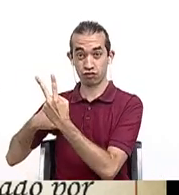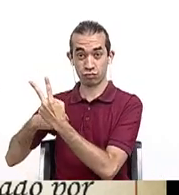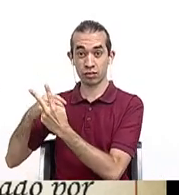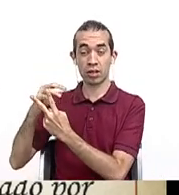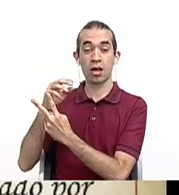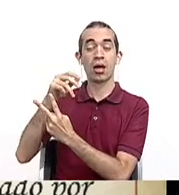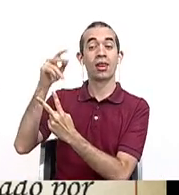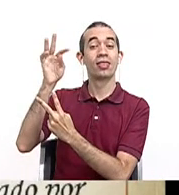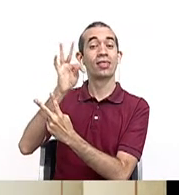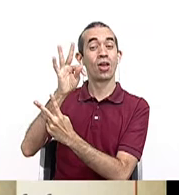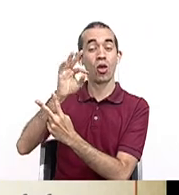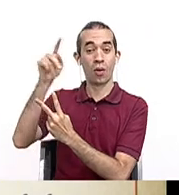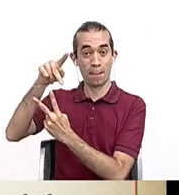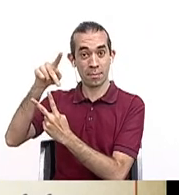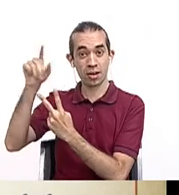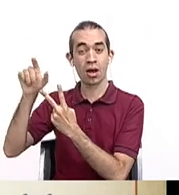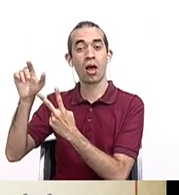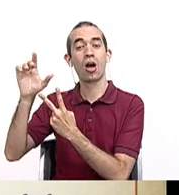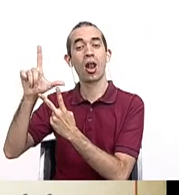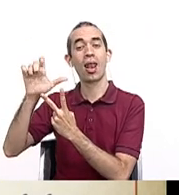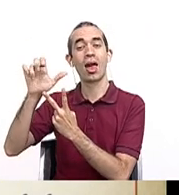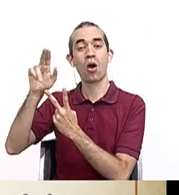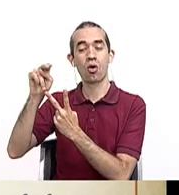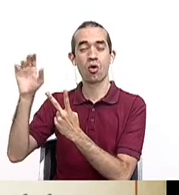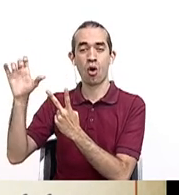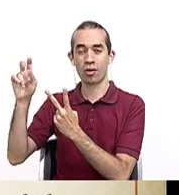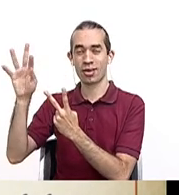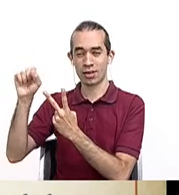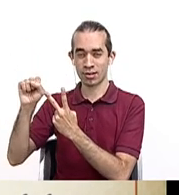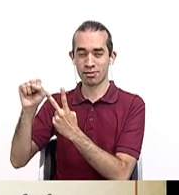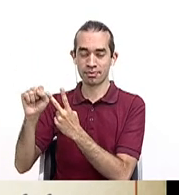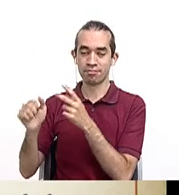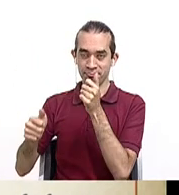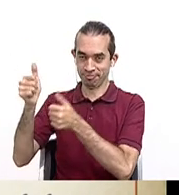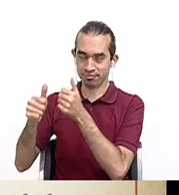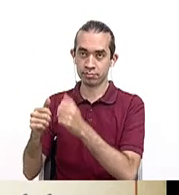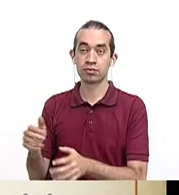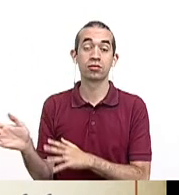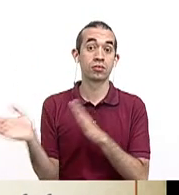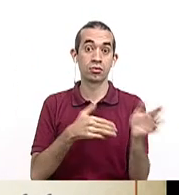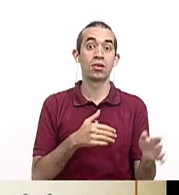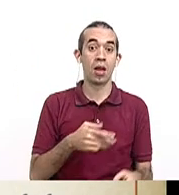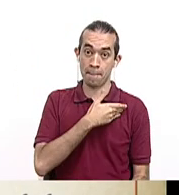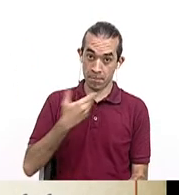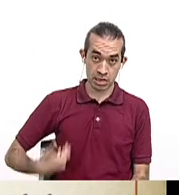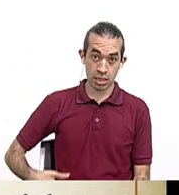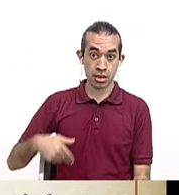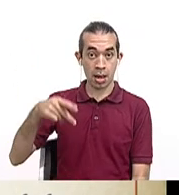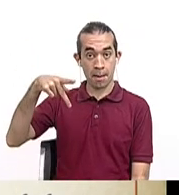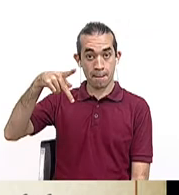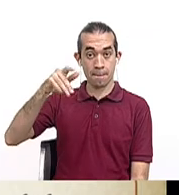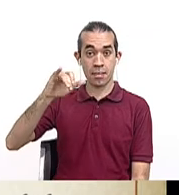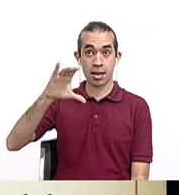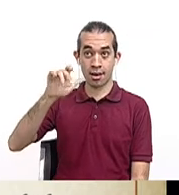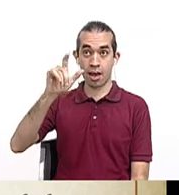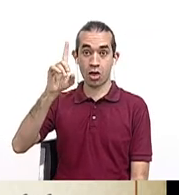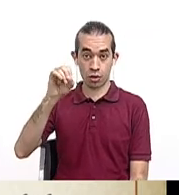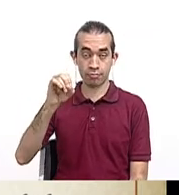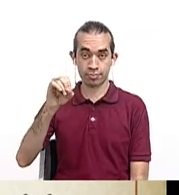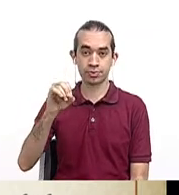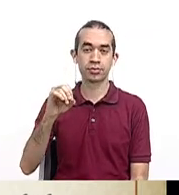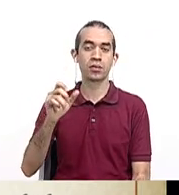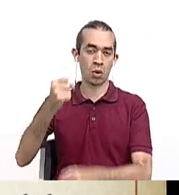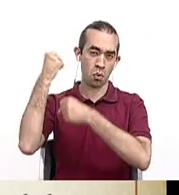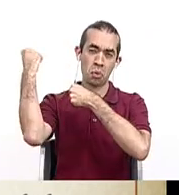y fuerzas de oposición picado enfrentaría una dura huelga que en estudios sociales siempre es